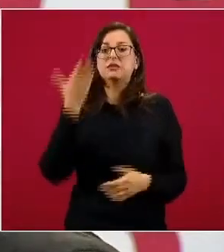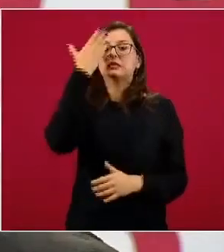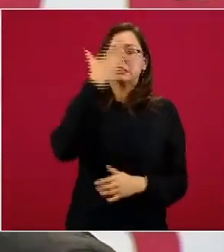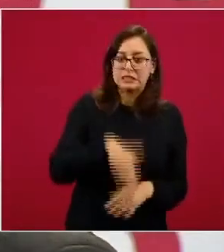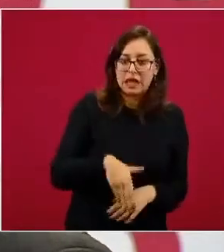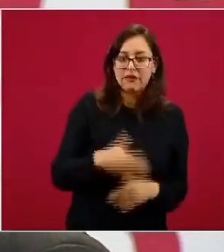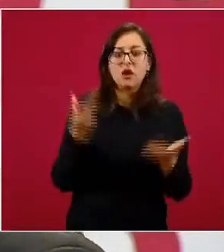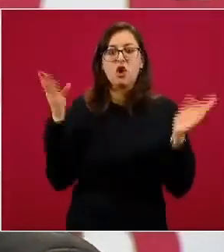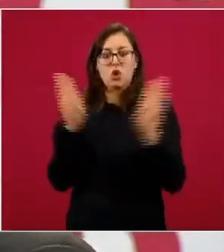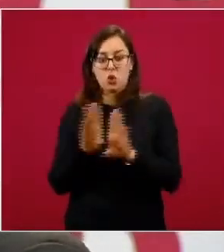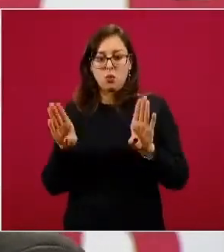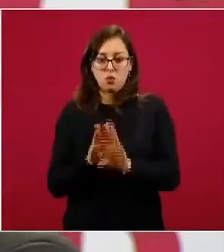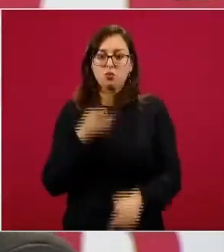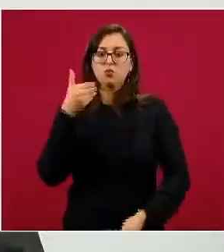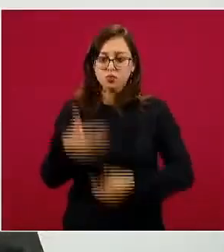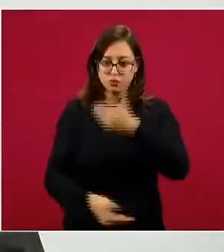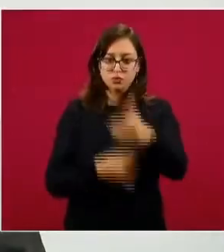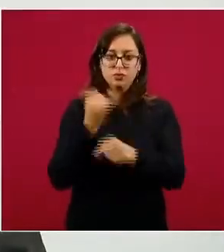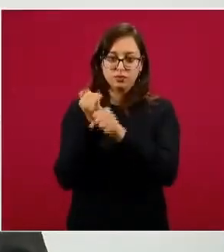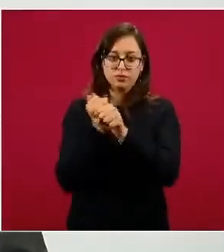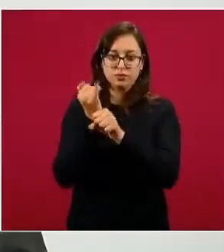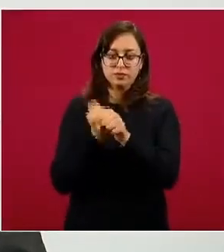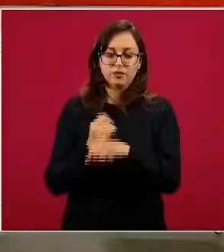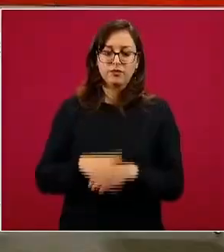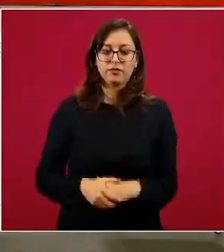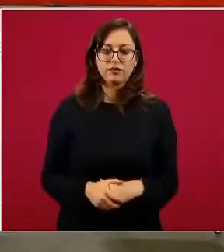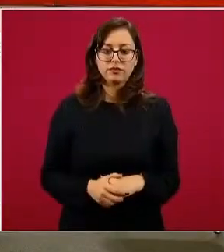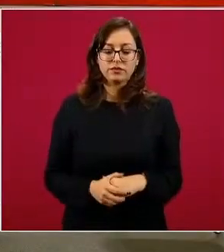sabe, cómo son los procesos de investigación clínica.